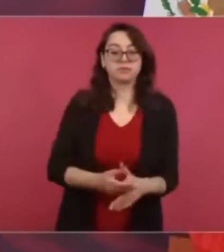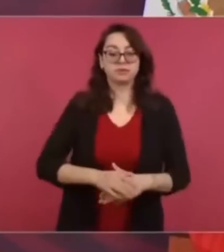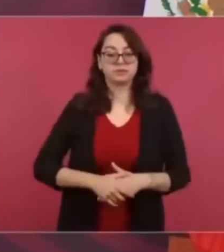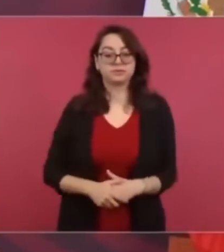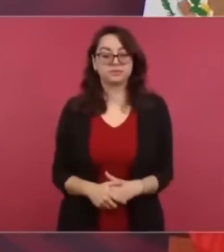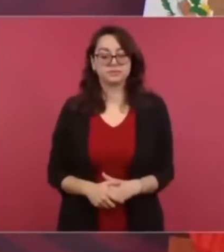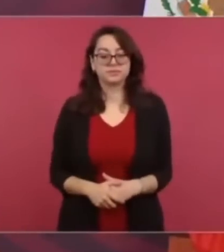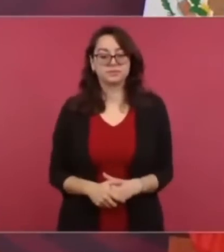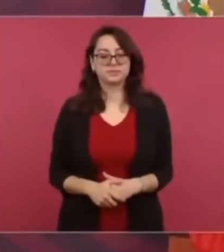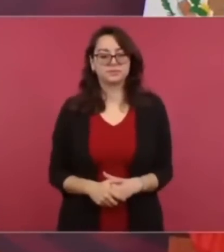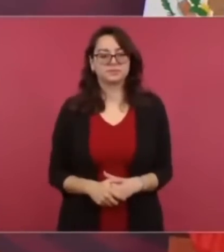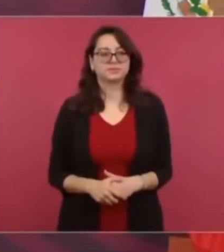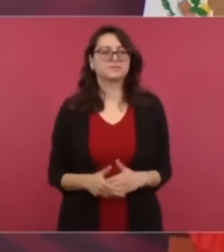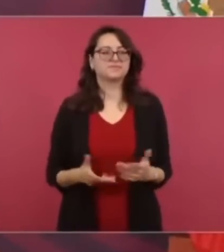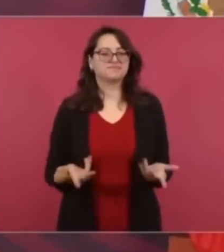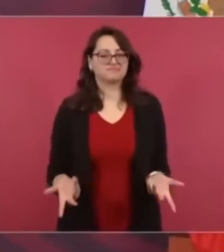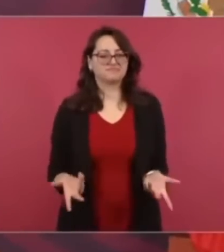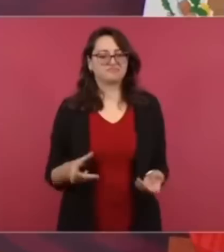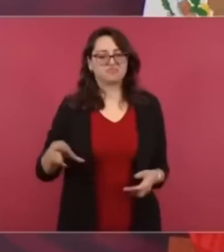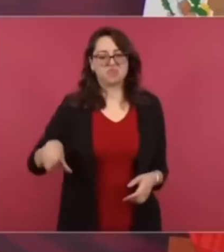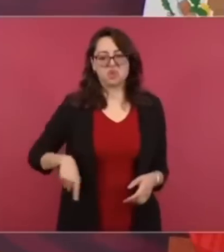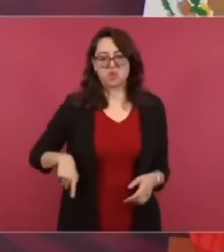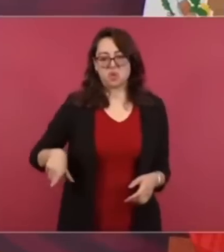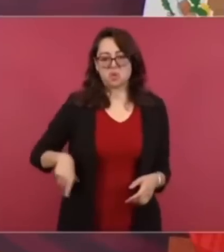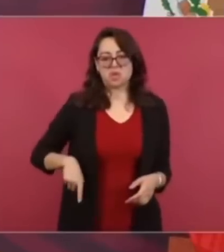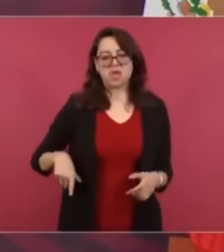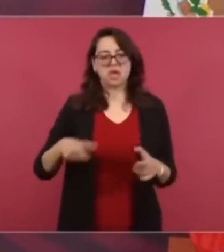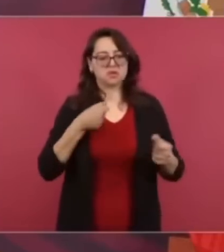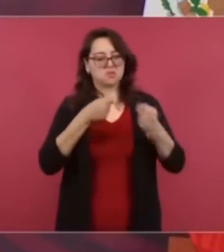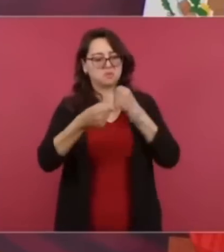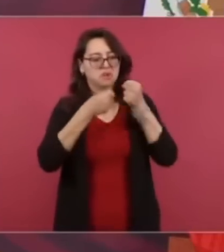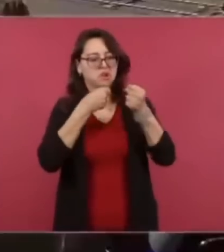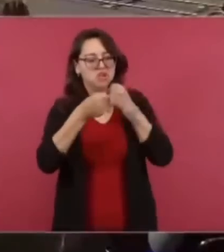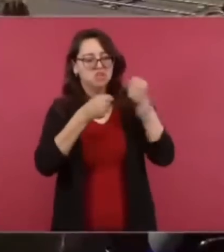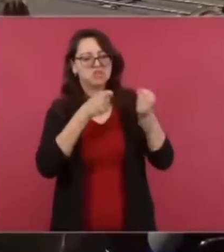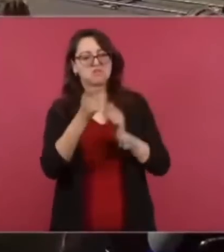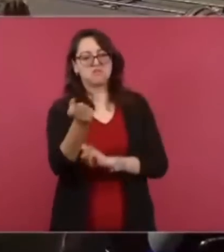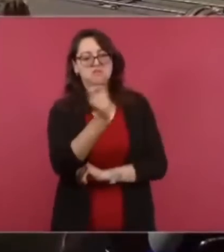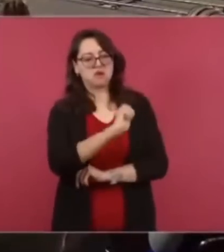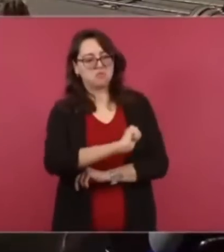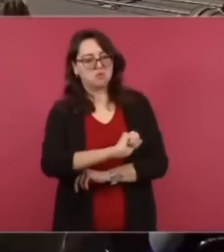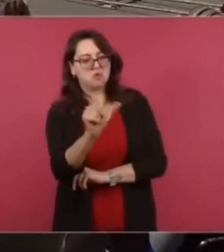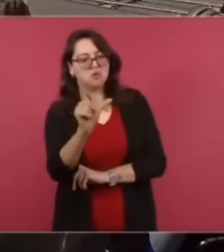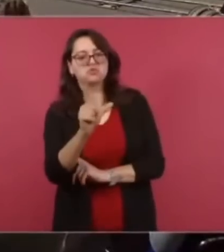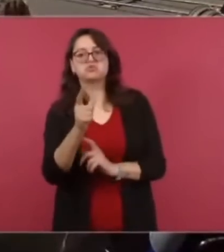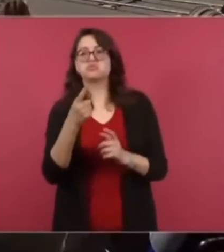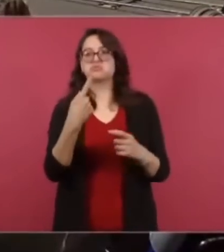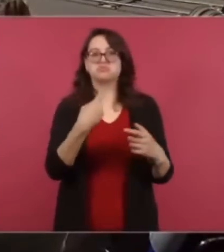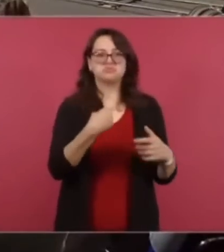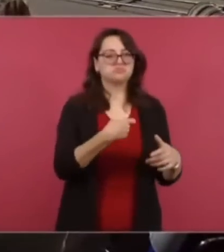Si le pagamos a un periodista famoso